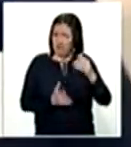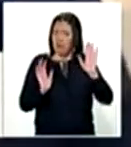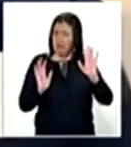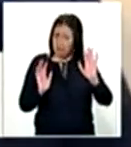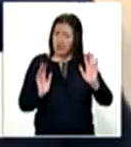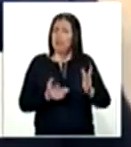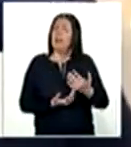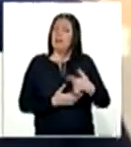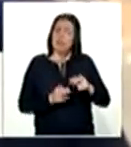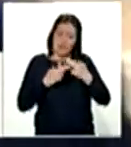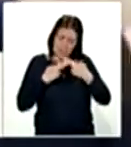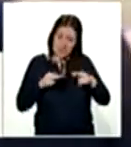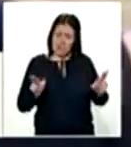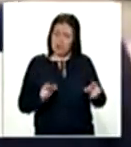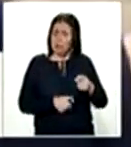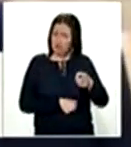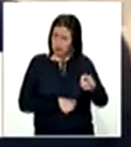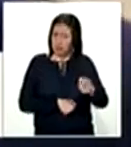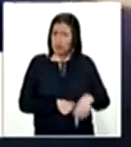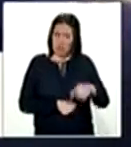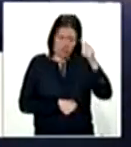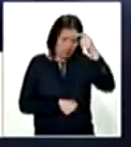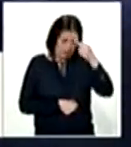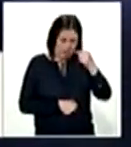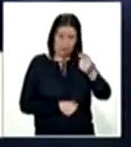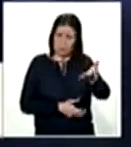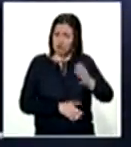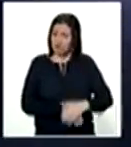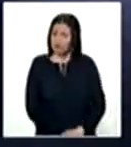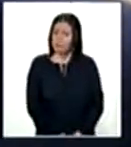la inocencia de Paolo Guerrero.